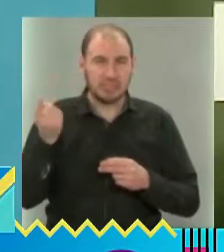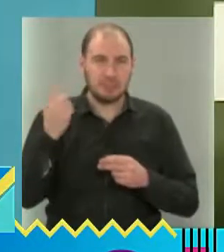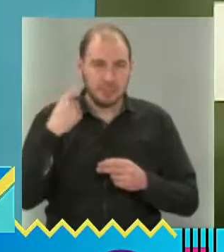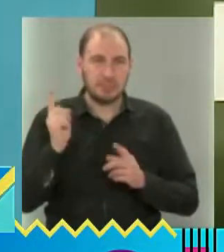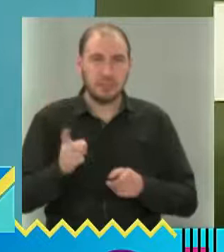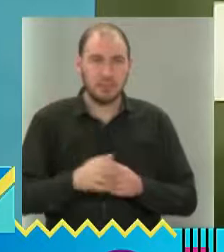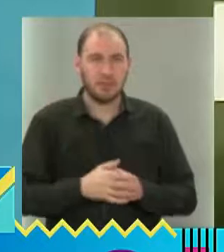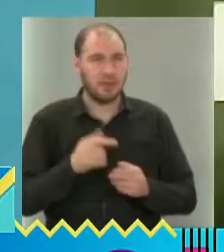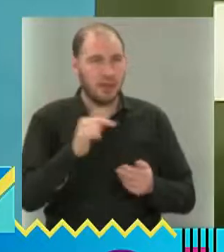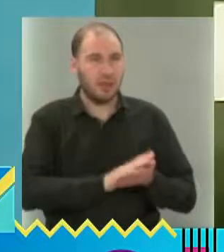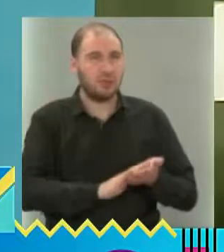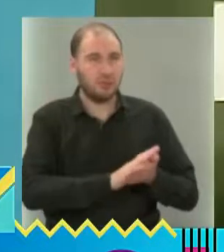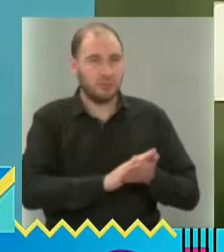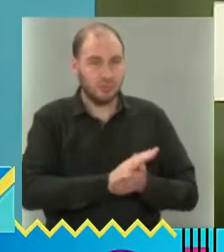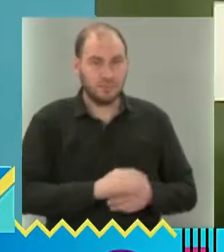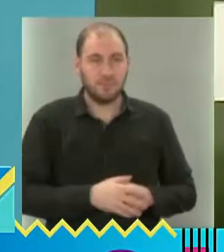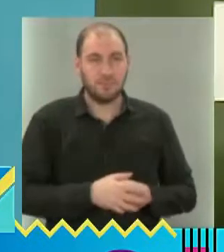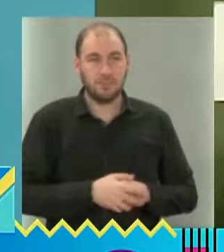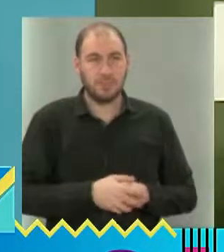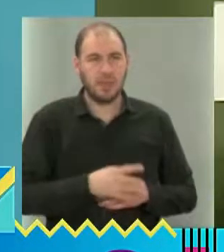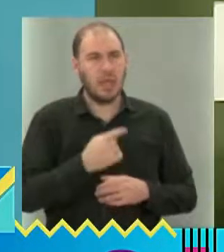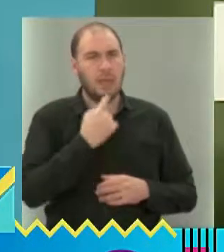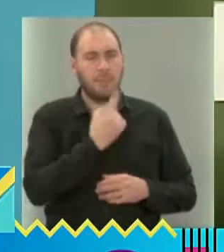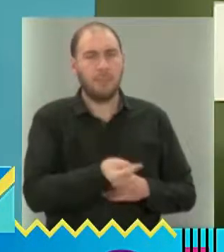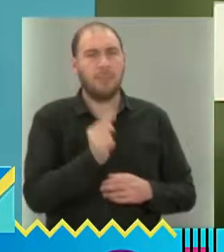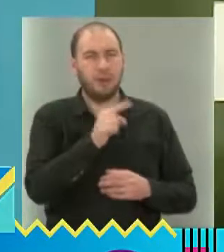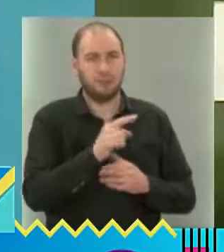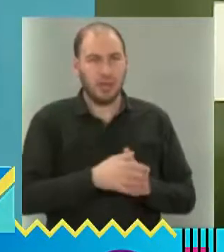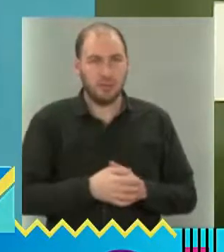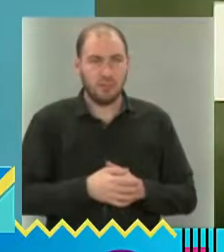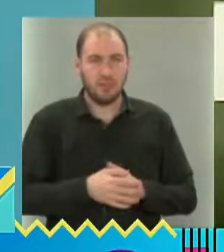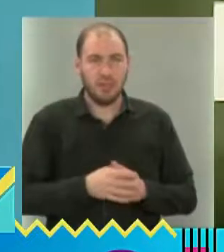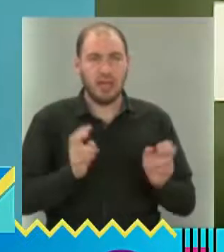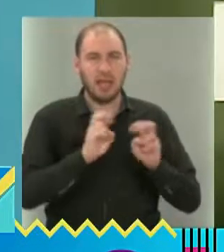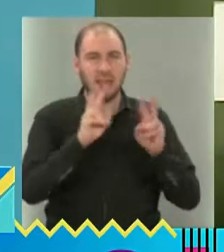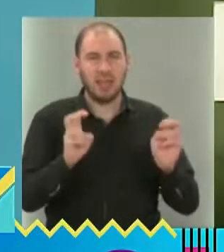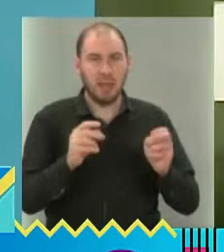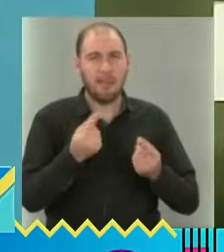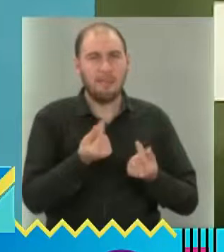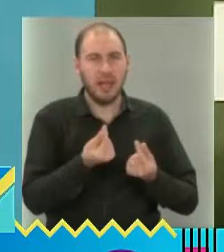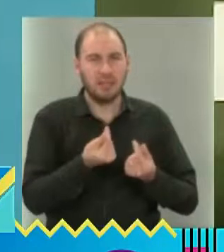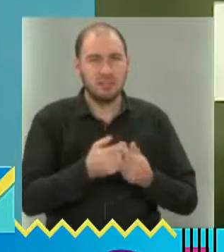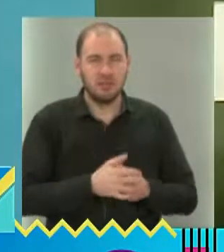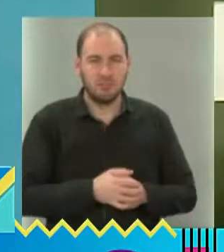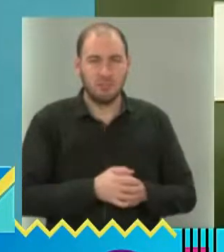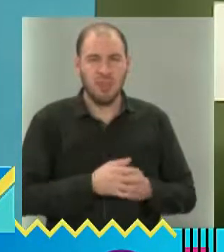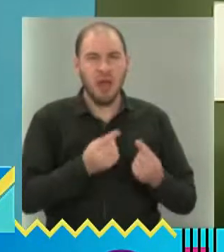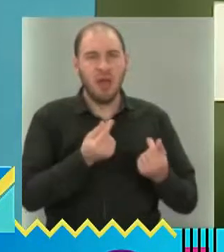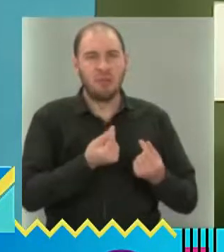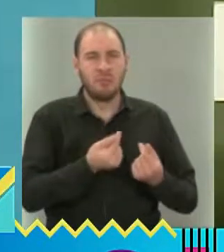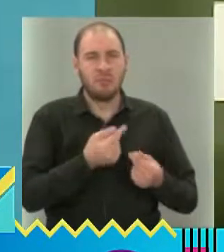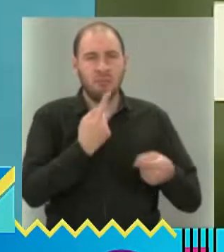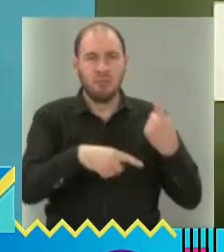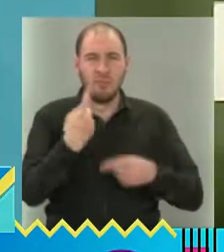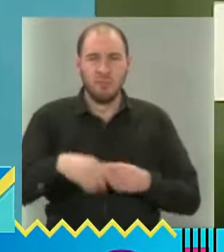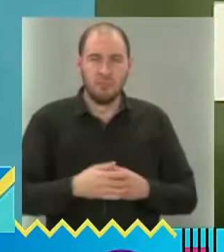permite ahí escucharme. tratamos de solucionarlo. Sergio, preguntarle sobre todo por el tema del precio, ¿sí? De los distintos